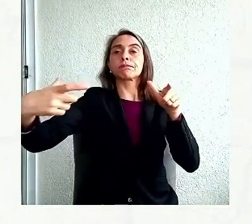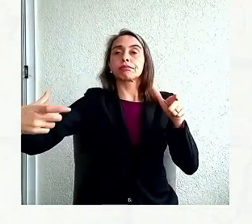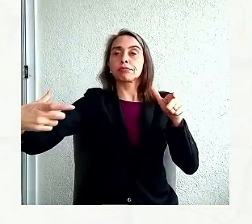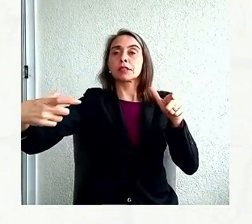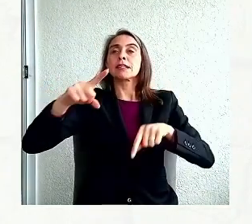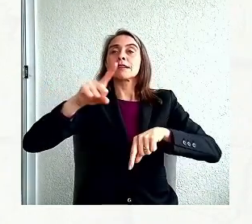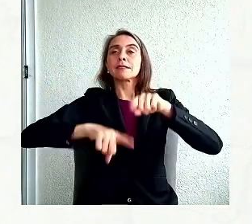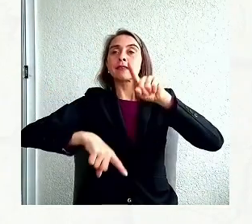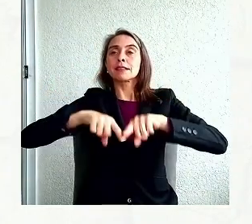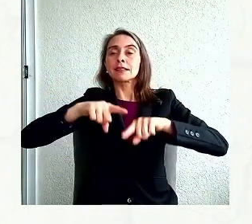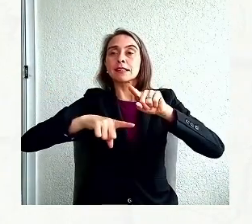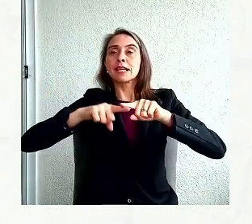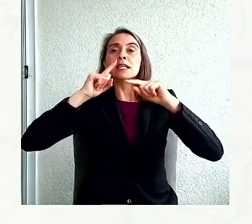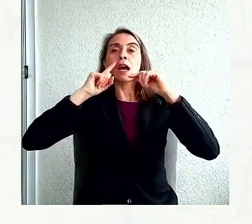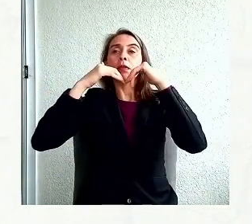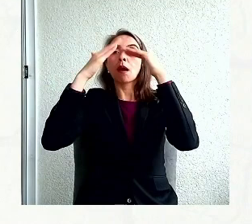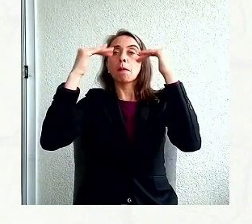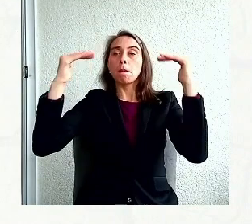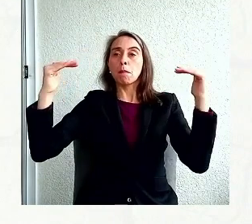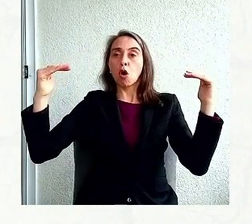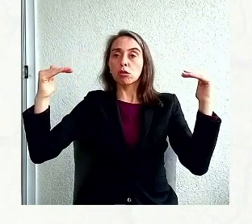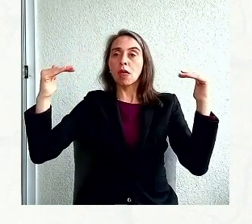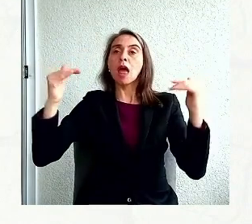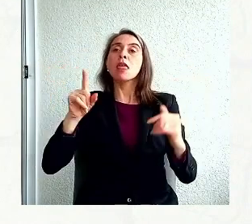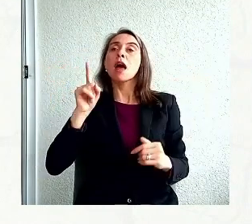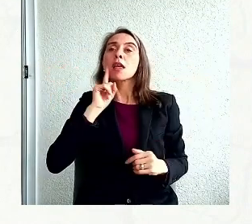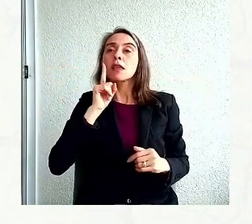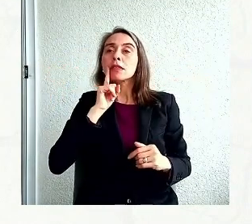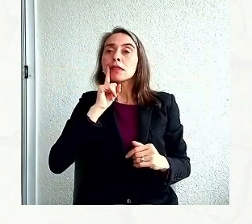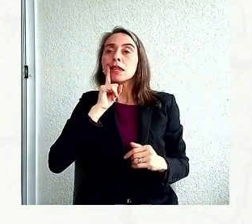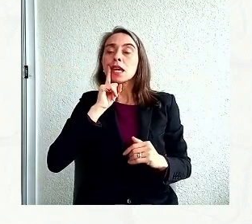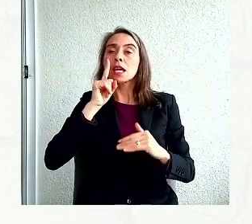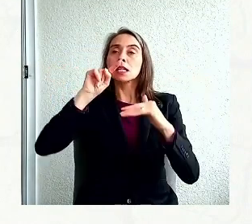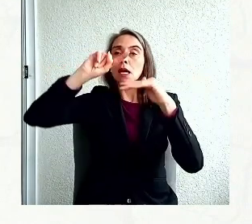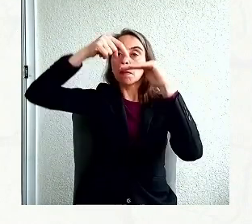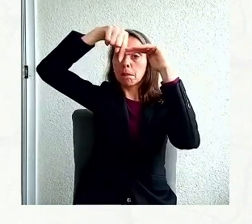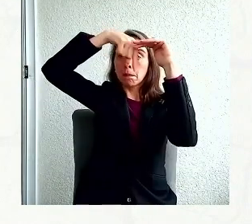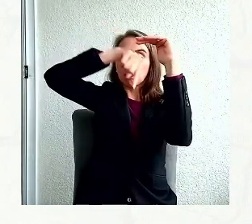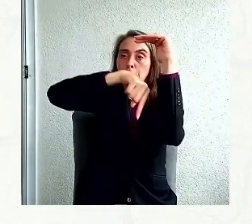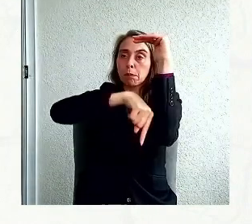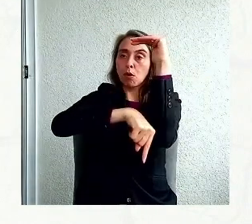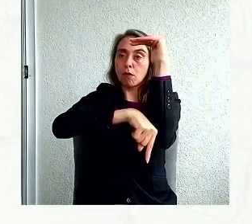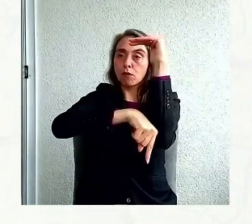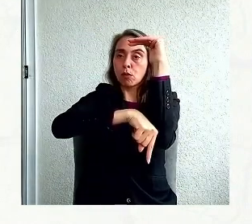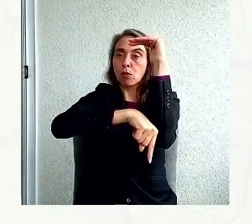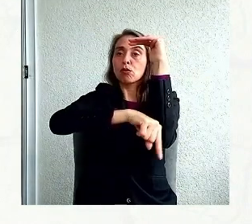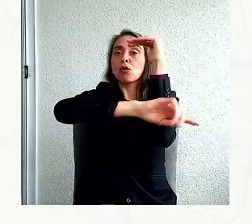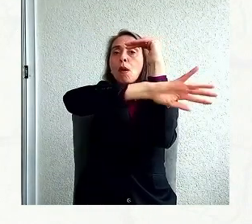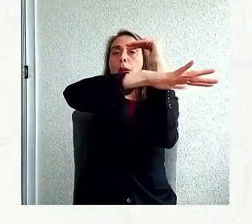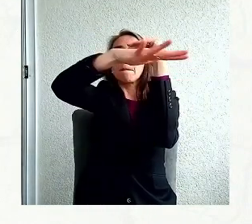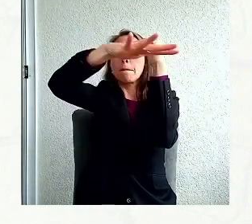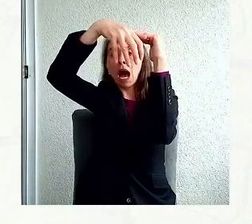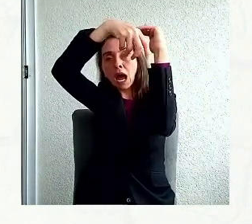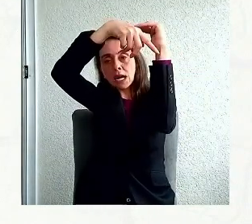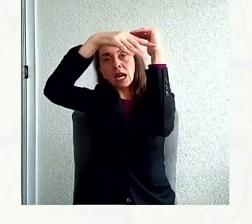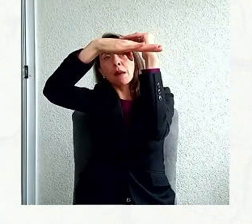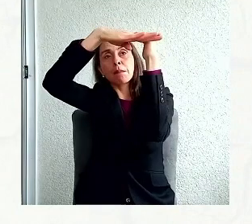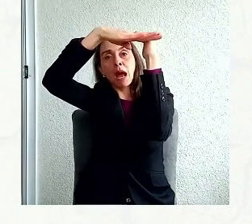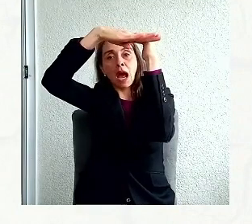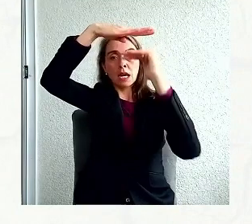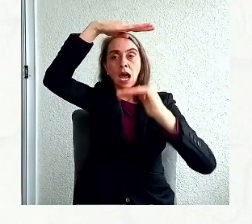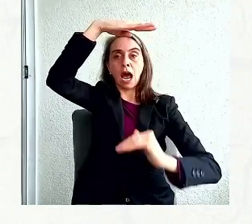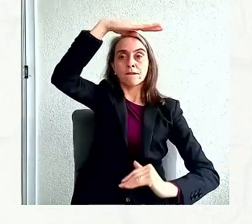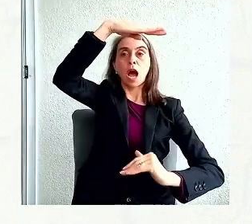tiene zonas muy profundas y que incluso quedan bajo el nivel del mar. Y en la imagen de abajo es para mostrarles que la